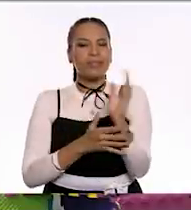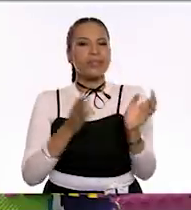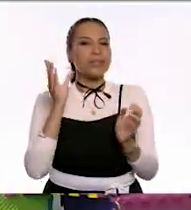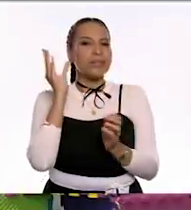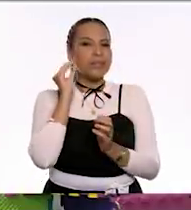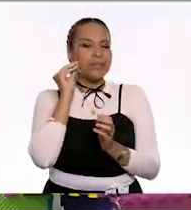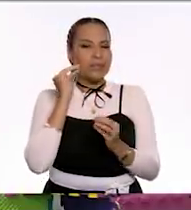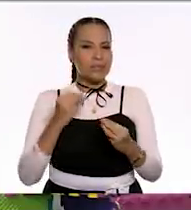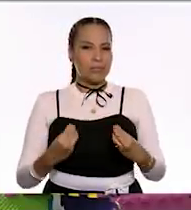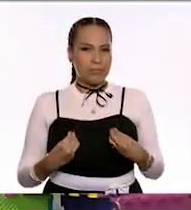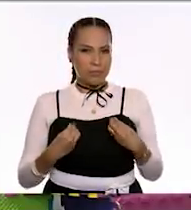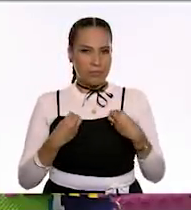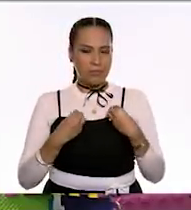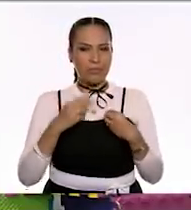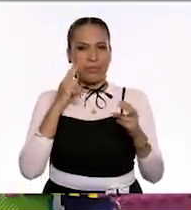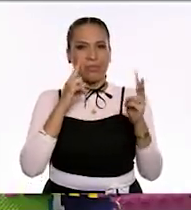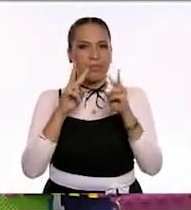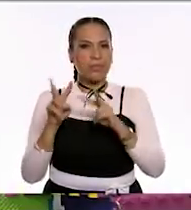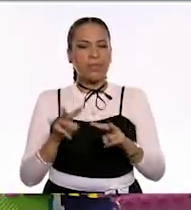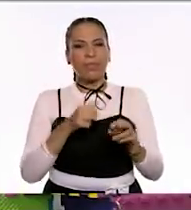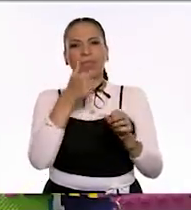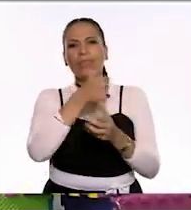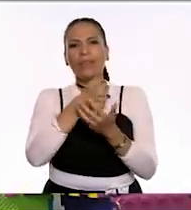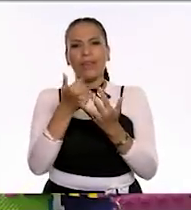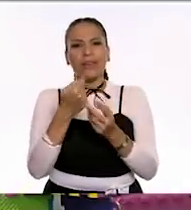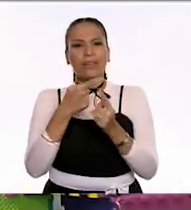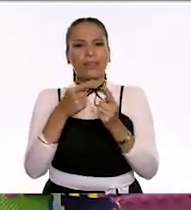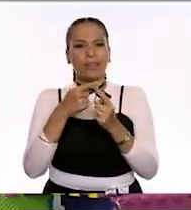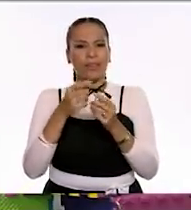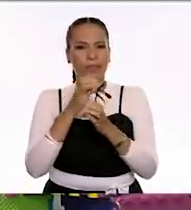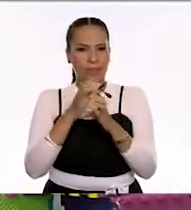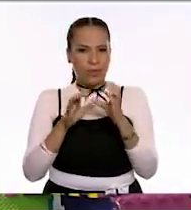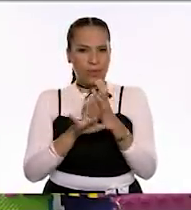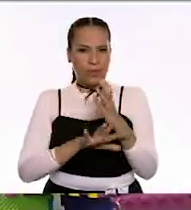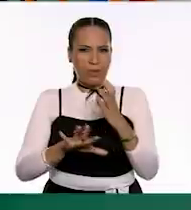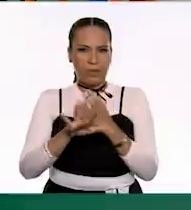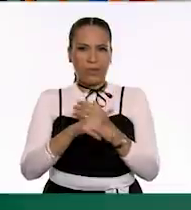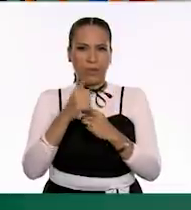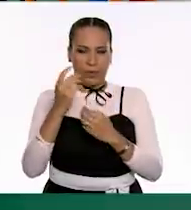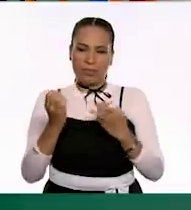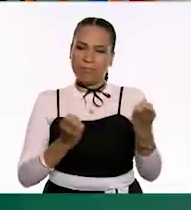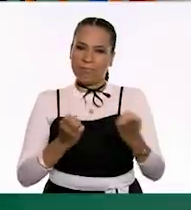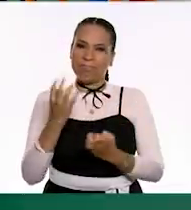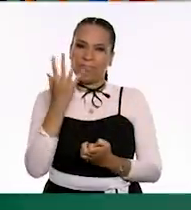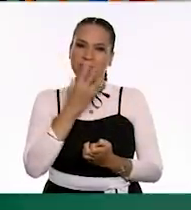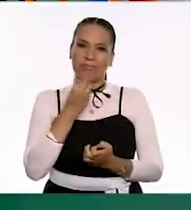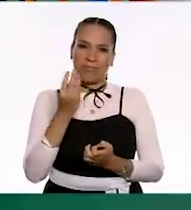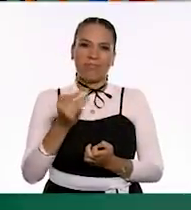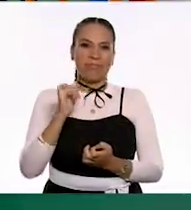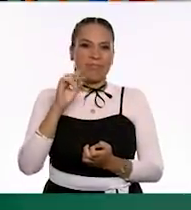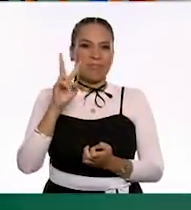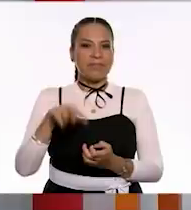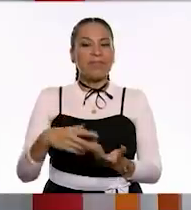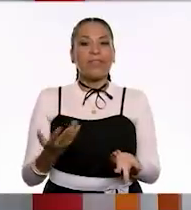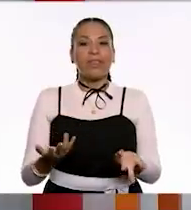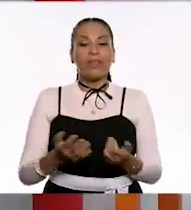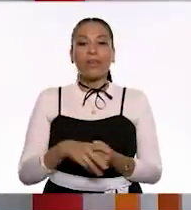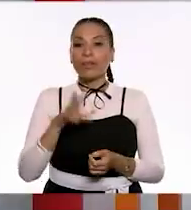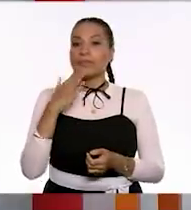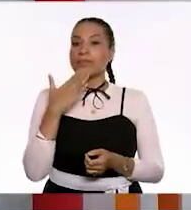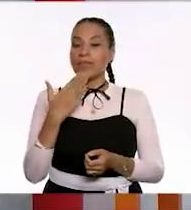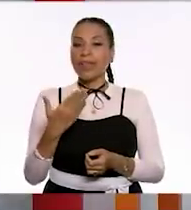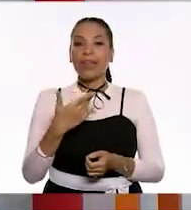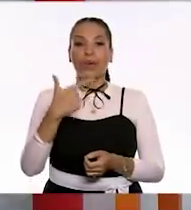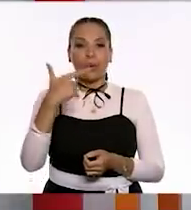escuchándolos, viviéndolos ahí, observando cada elemento. Ah, fue un ejercicio muy bonito. Así es. Muy bien,